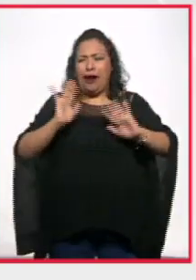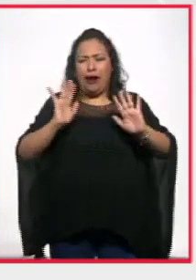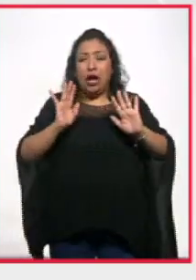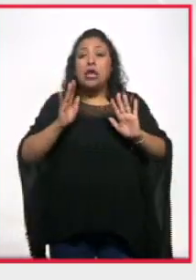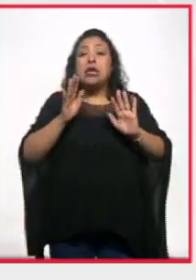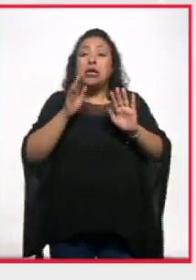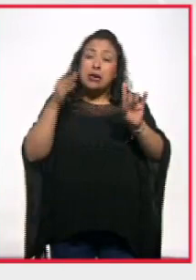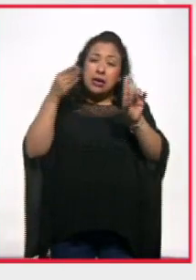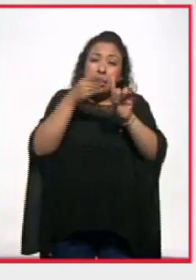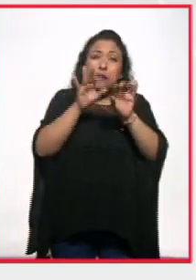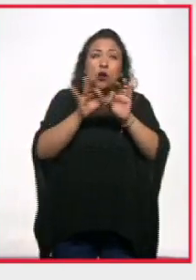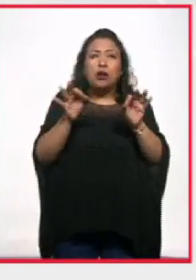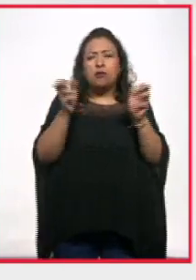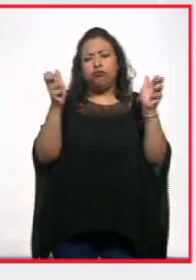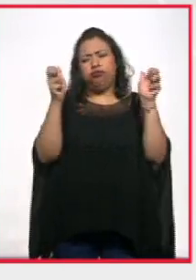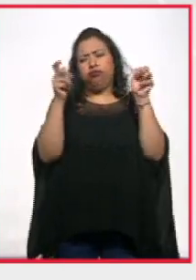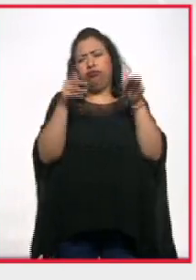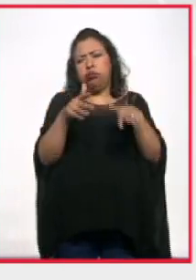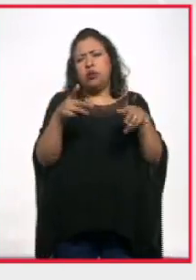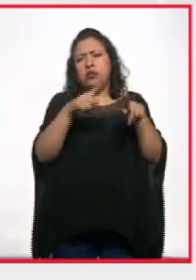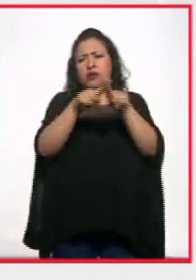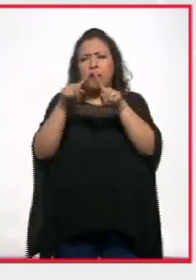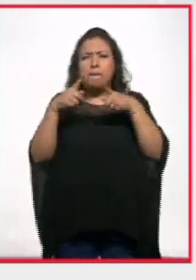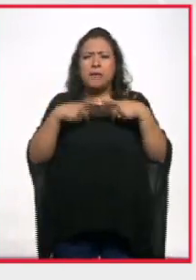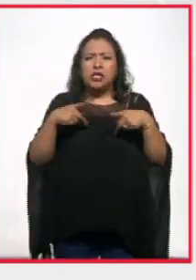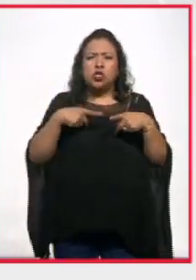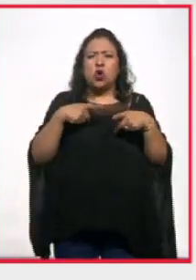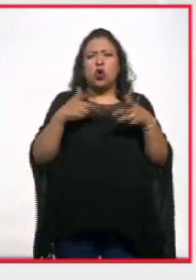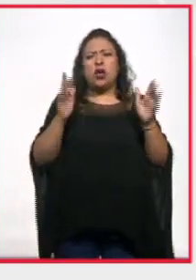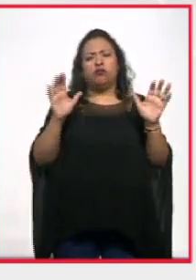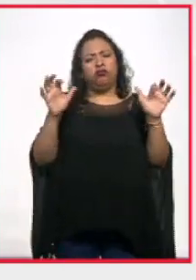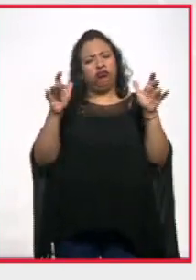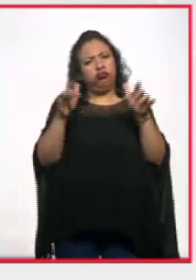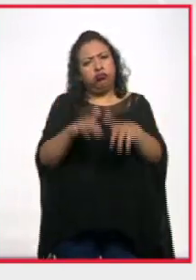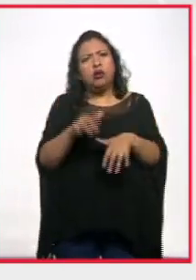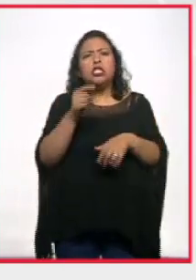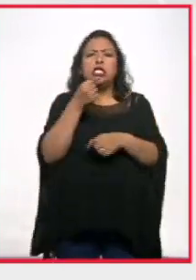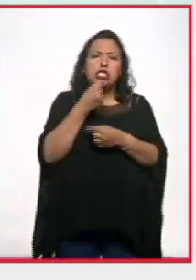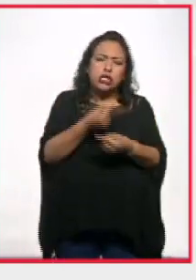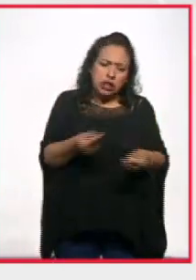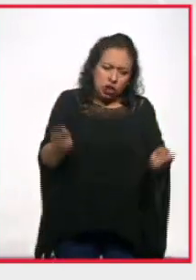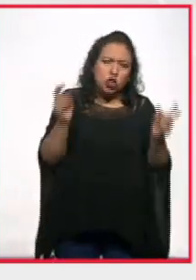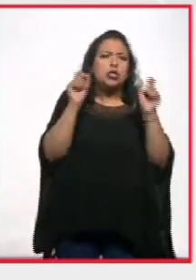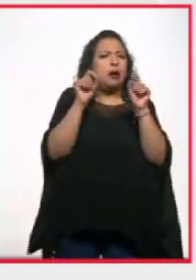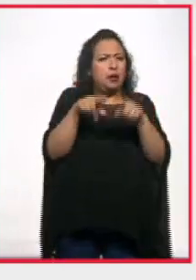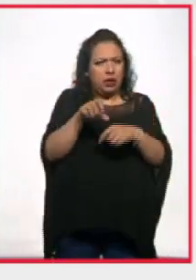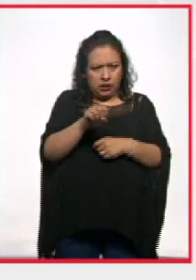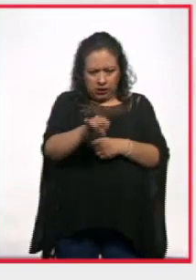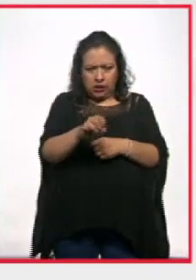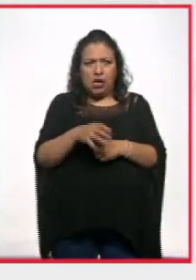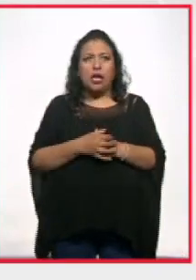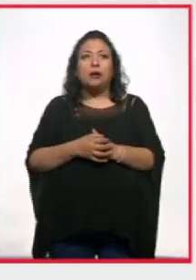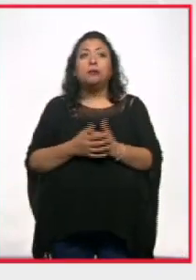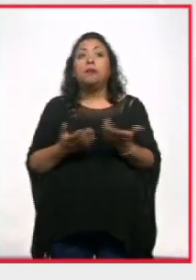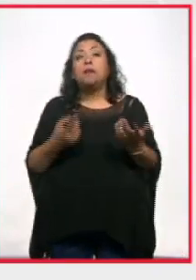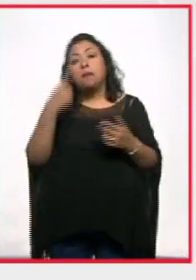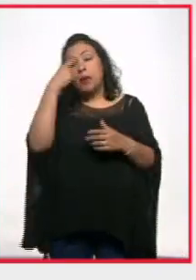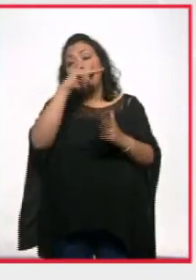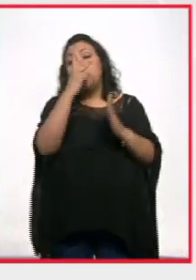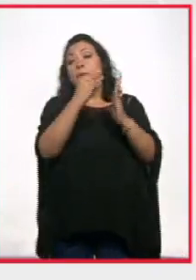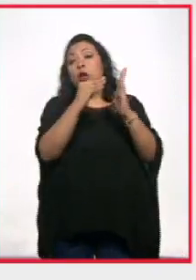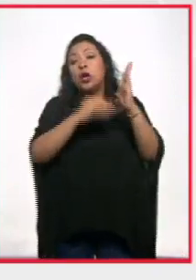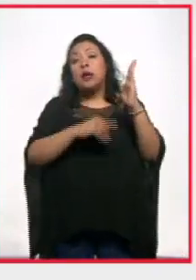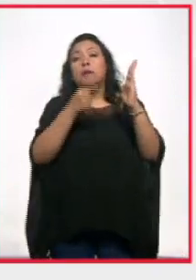se acerque la mayor cantidad de la ciudadanía, también niños, para la